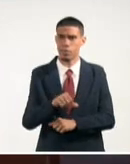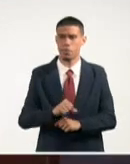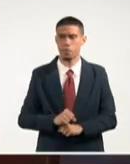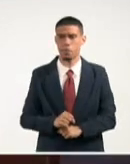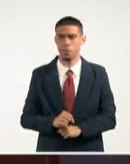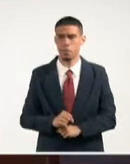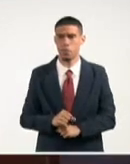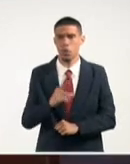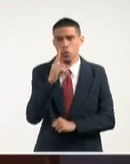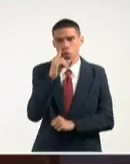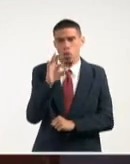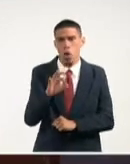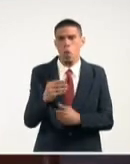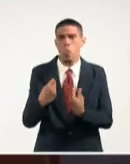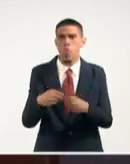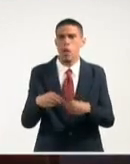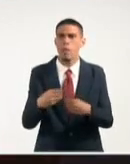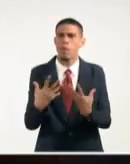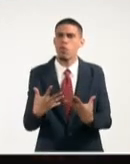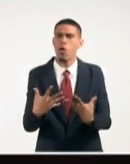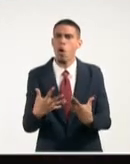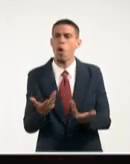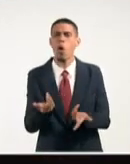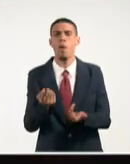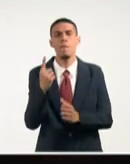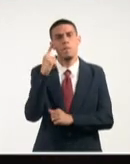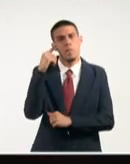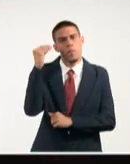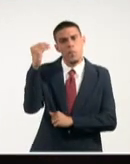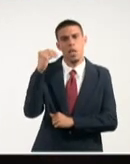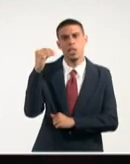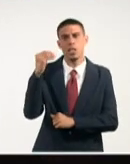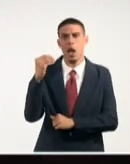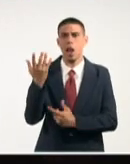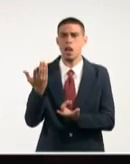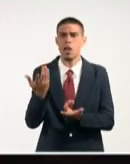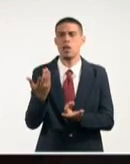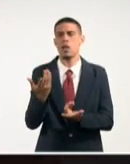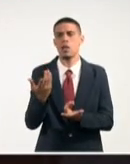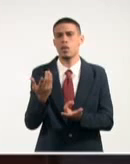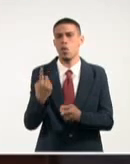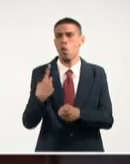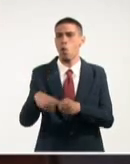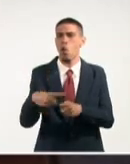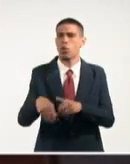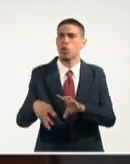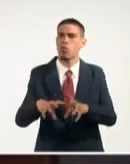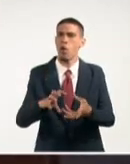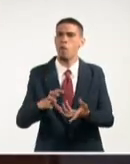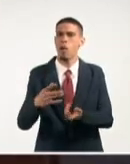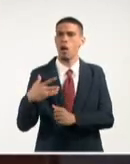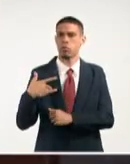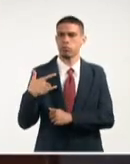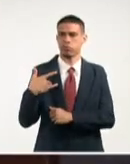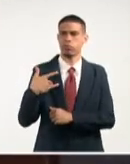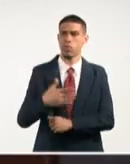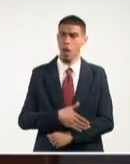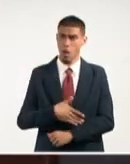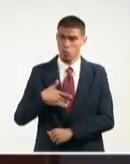ingenuos ni triunfalistas, a evitar respuestas burocráticas y